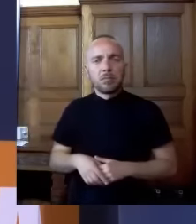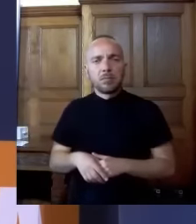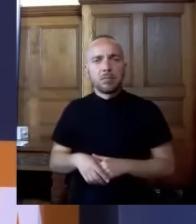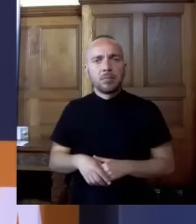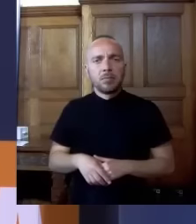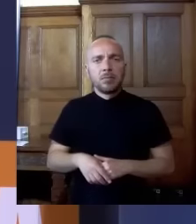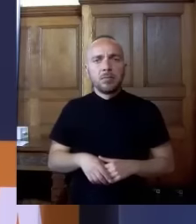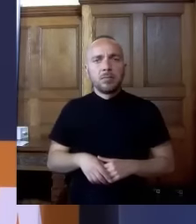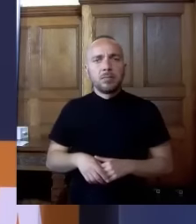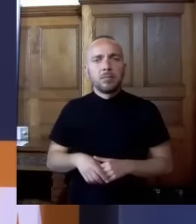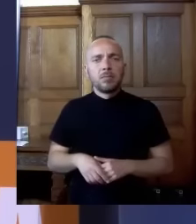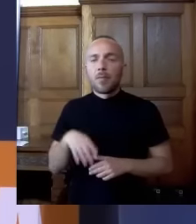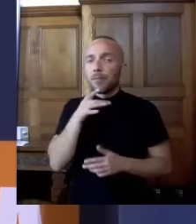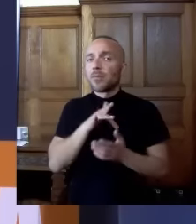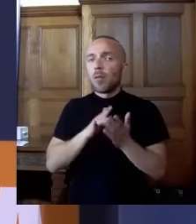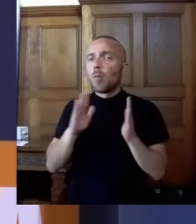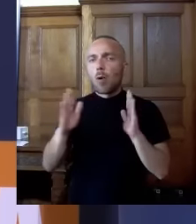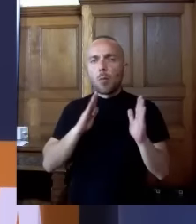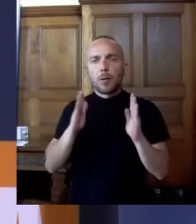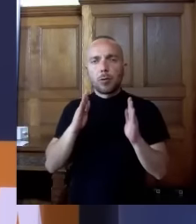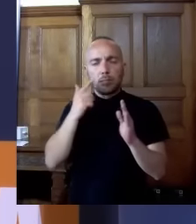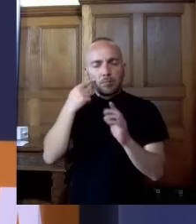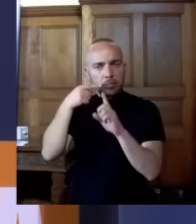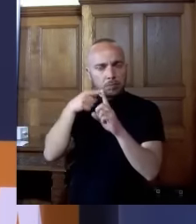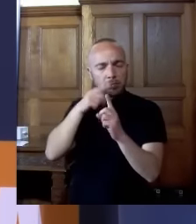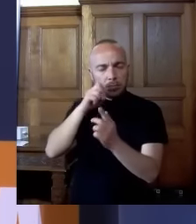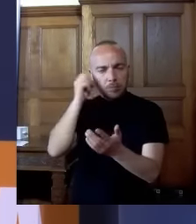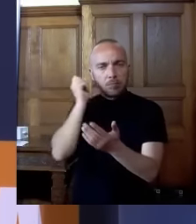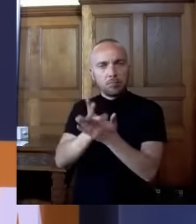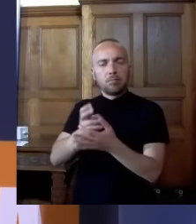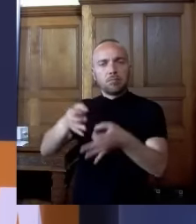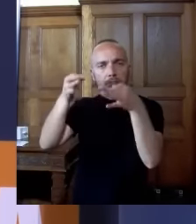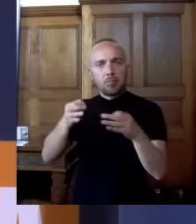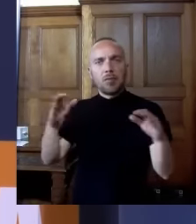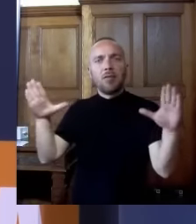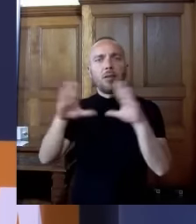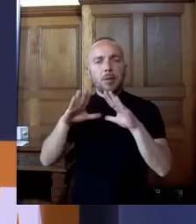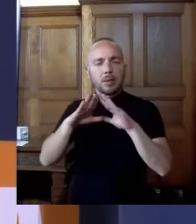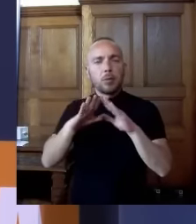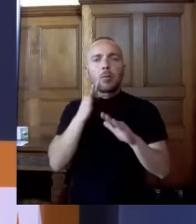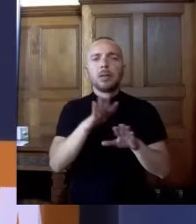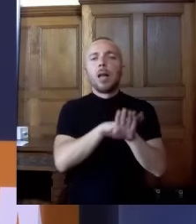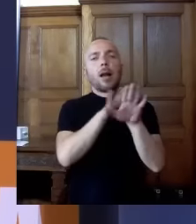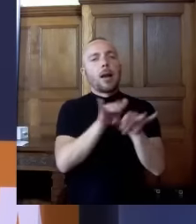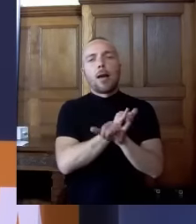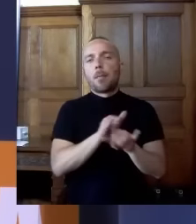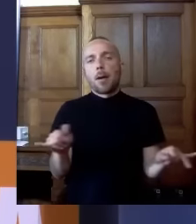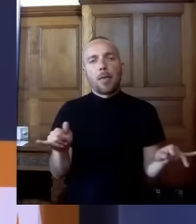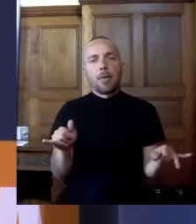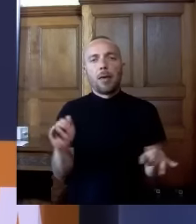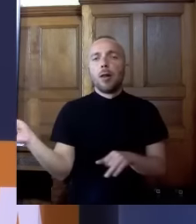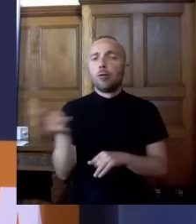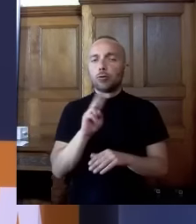ellas y es el momento de apostar y por la paz porque son los dos procesos